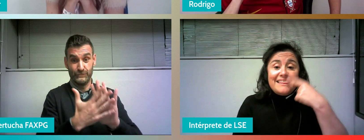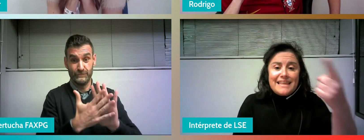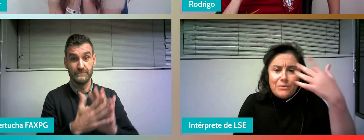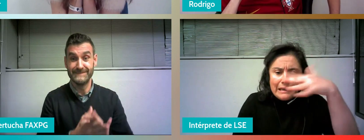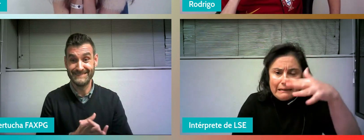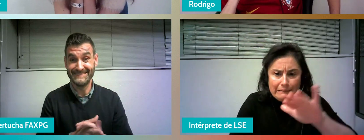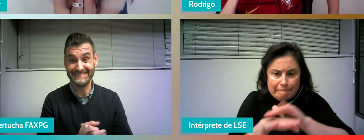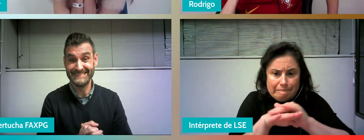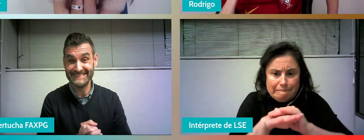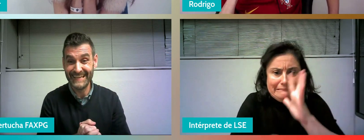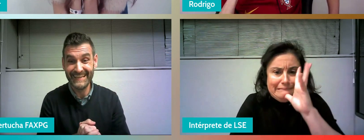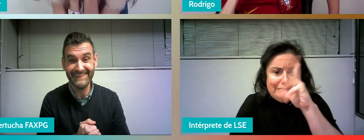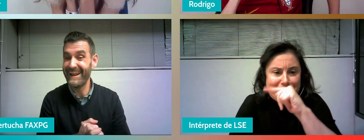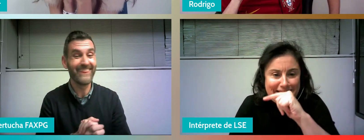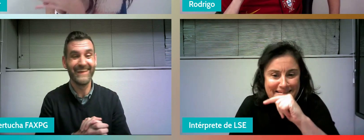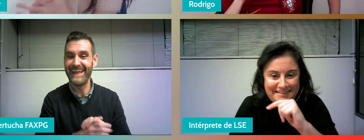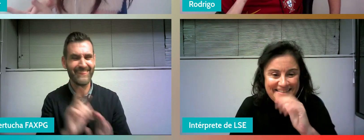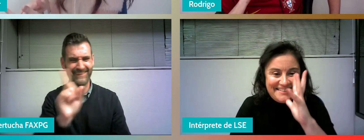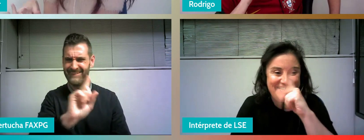sinto.